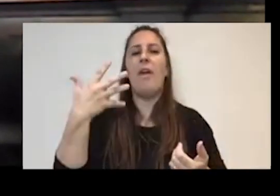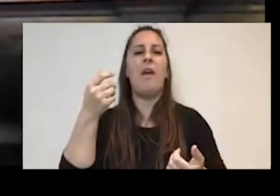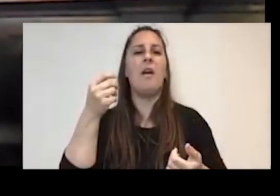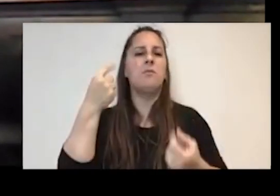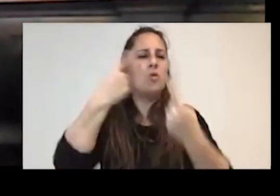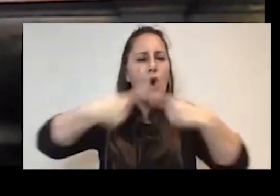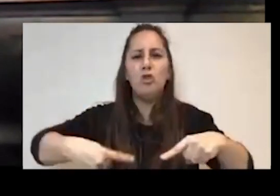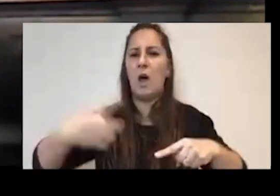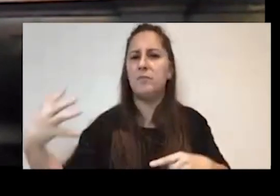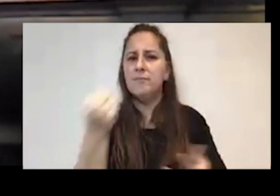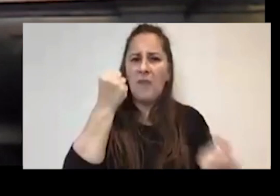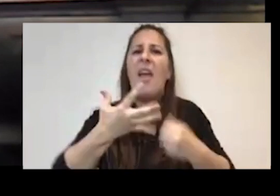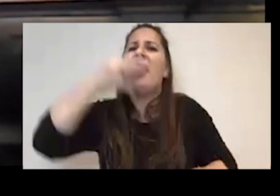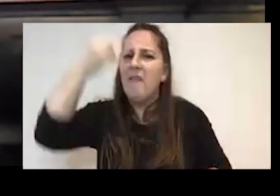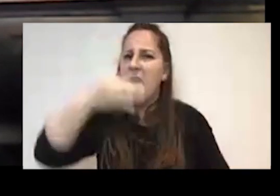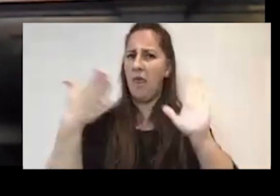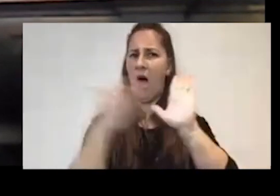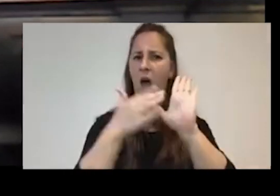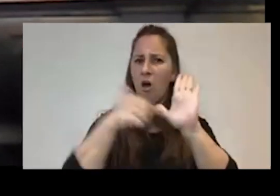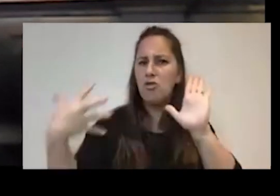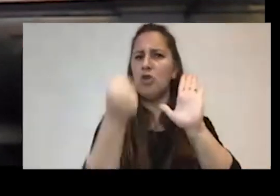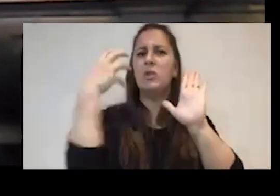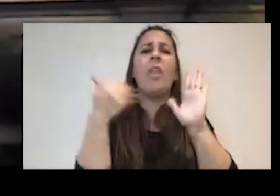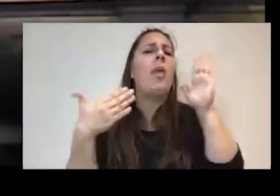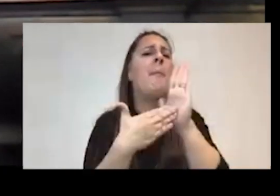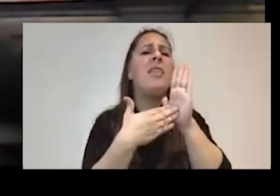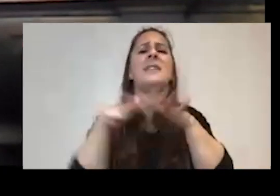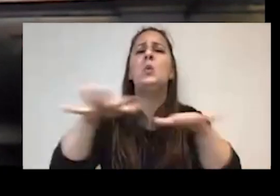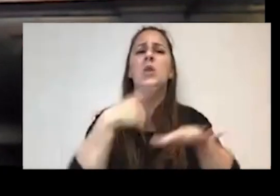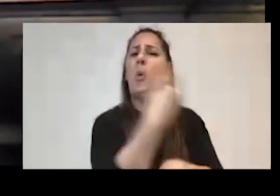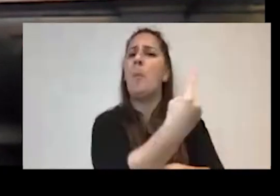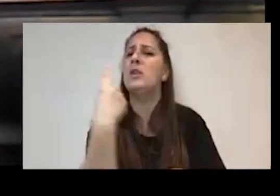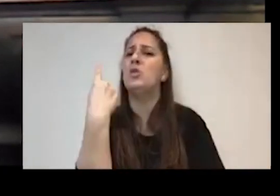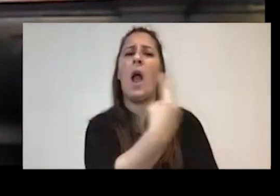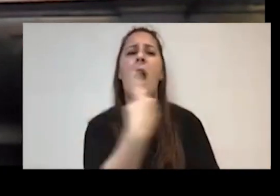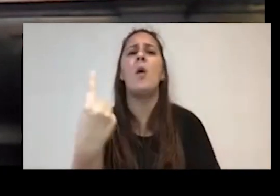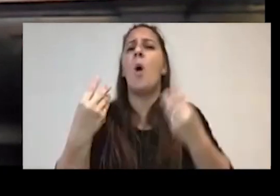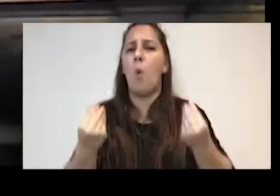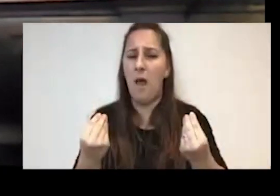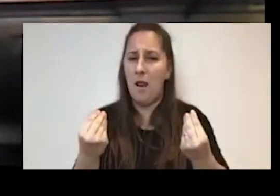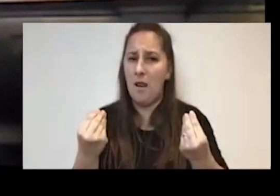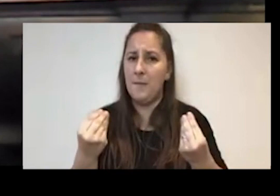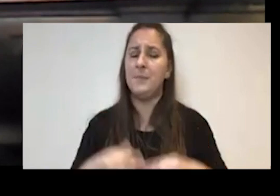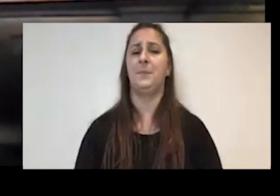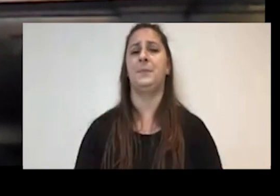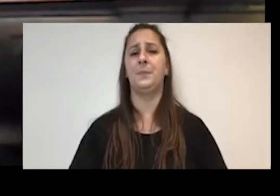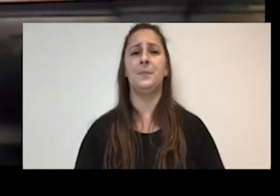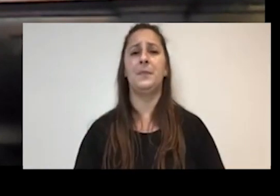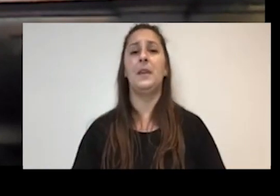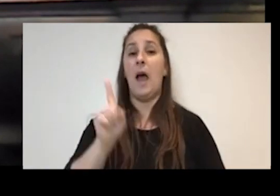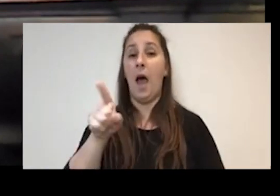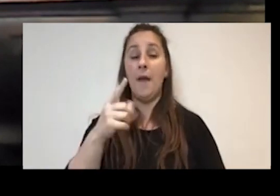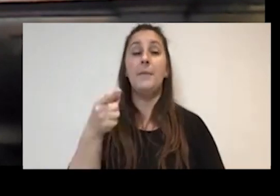con insumos veraces de la situación de cada una de las personas. Y de allí